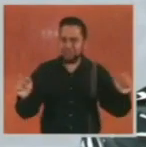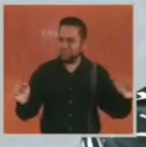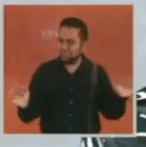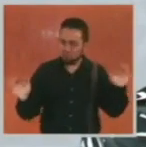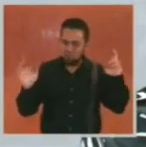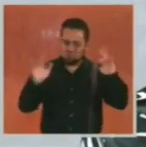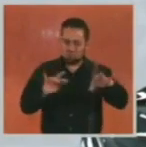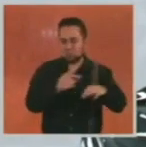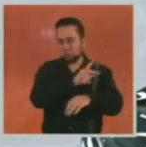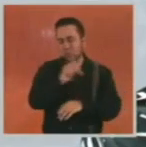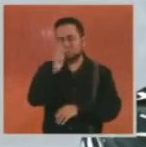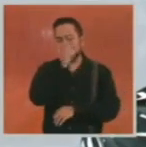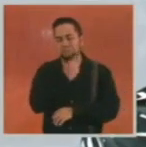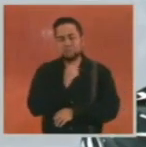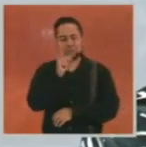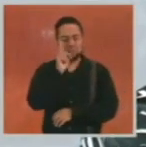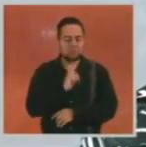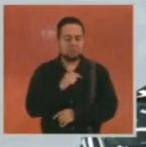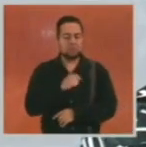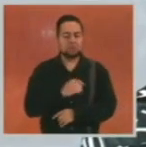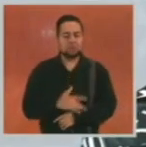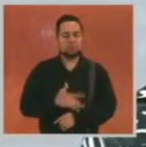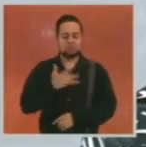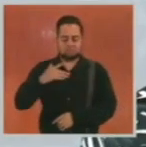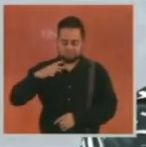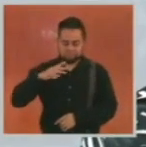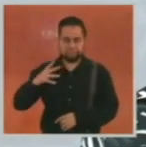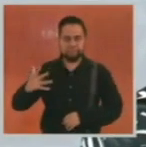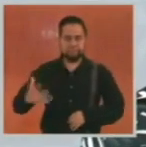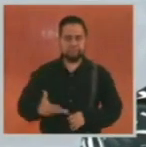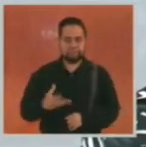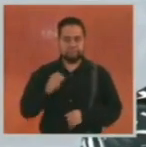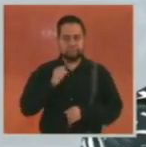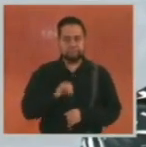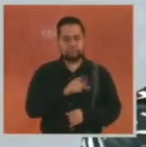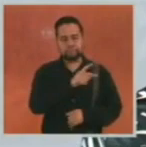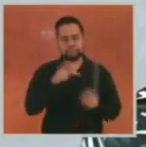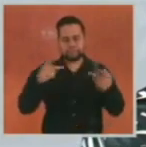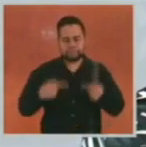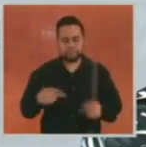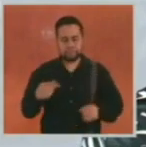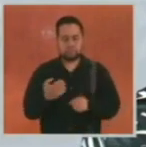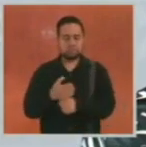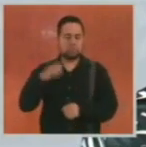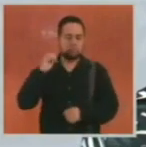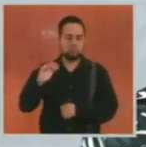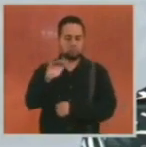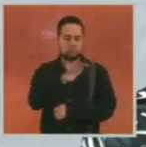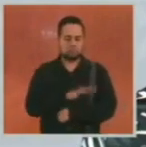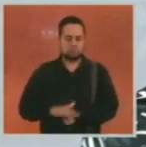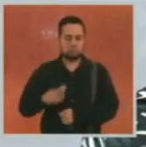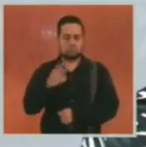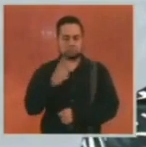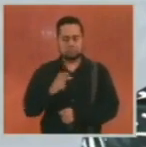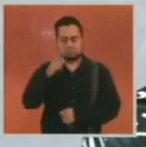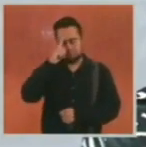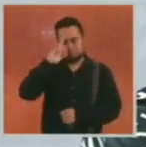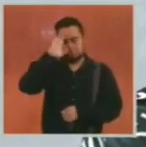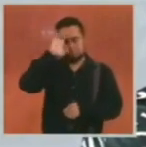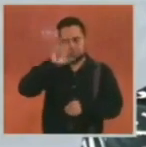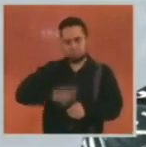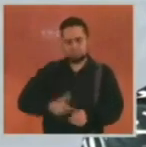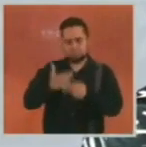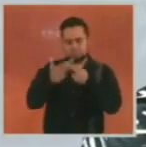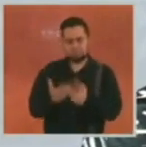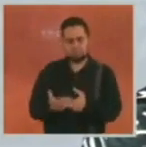todas efectivamente nos sentimos muy orgullosos las y los oaxaqueños de esta cultura inmensa